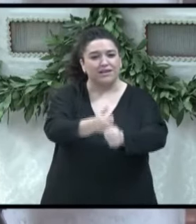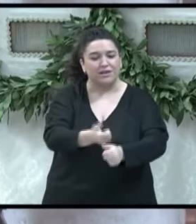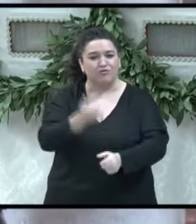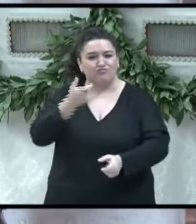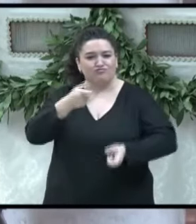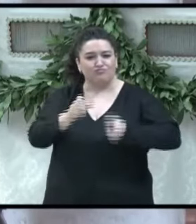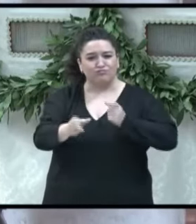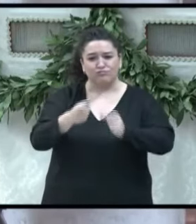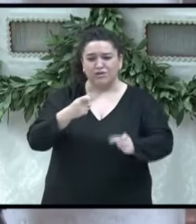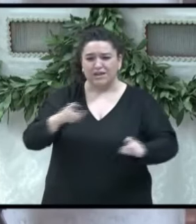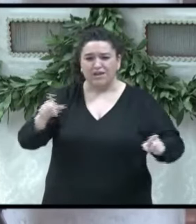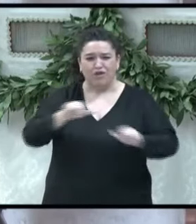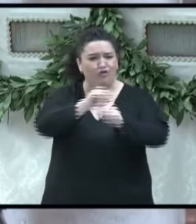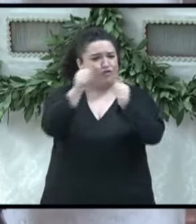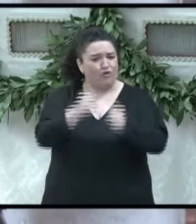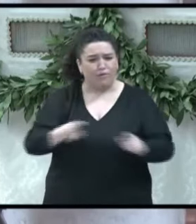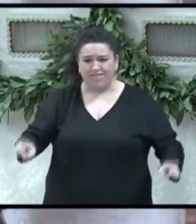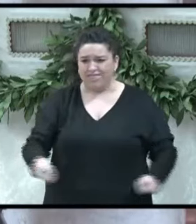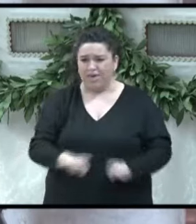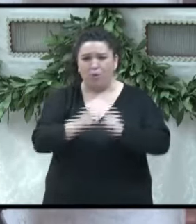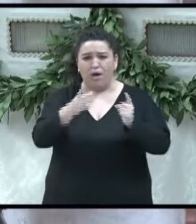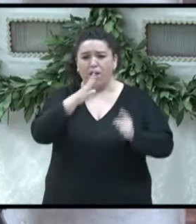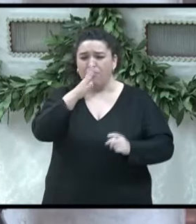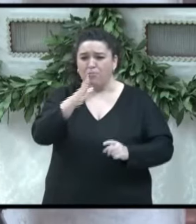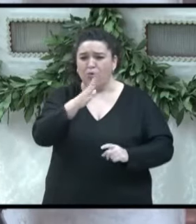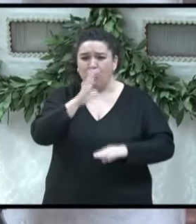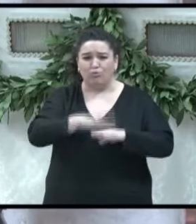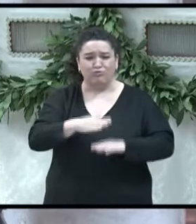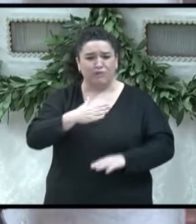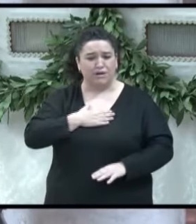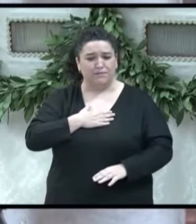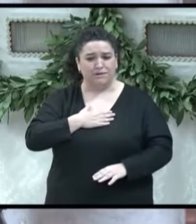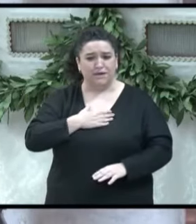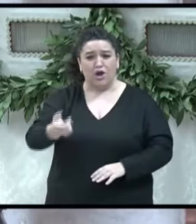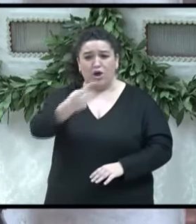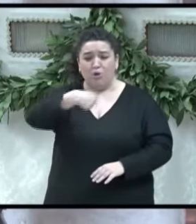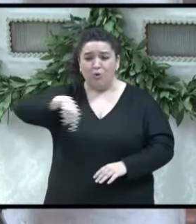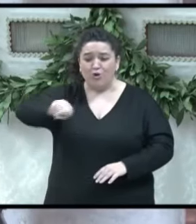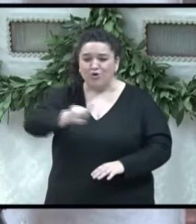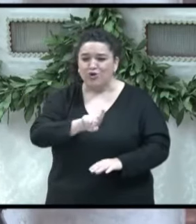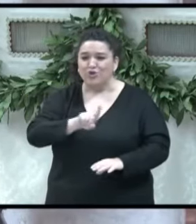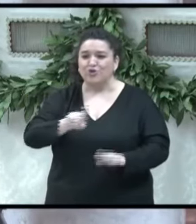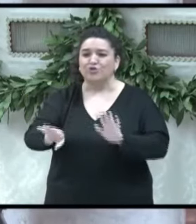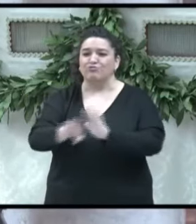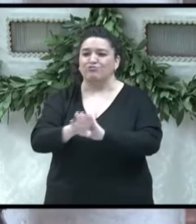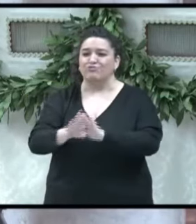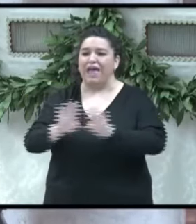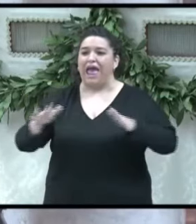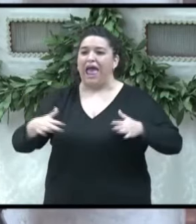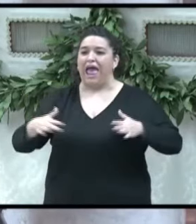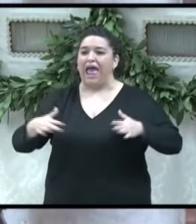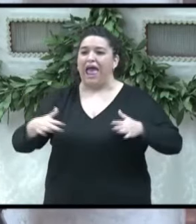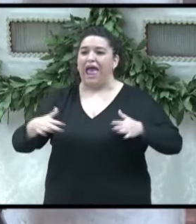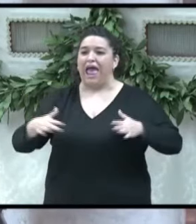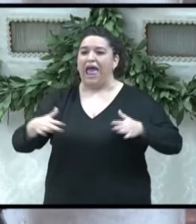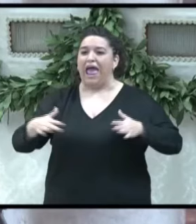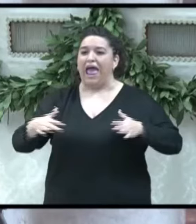calumnien De cualquier modo por mi causa estad alegres y contentos